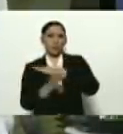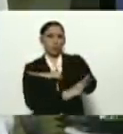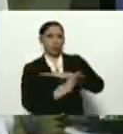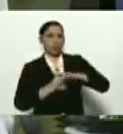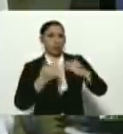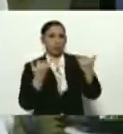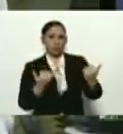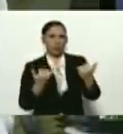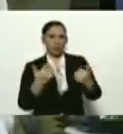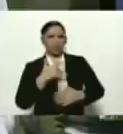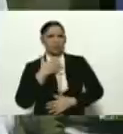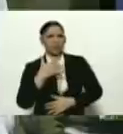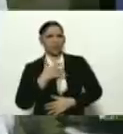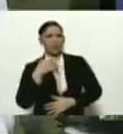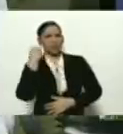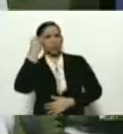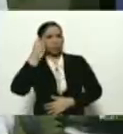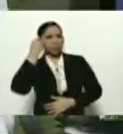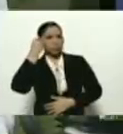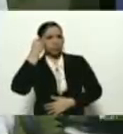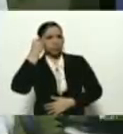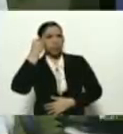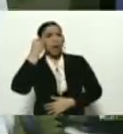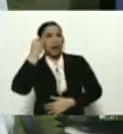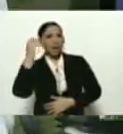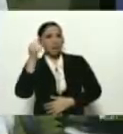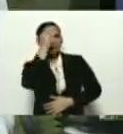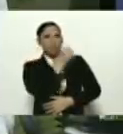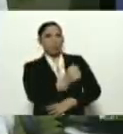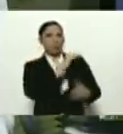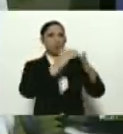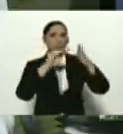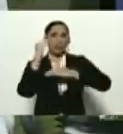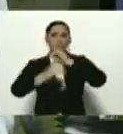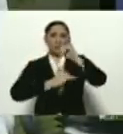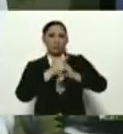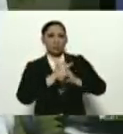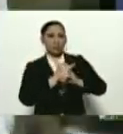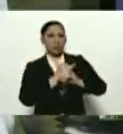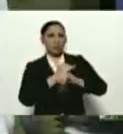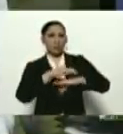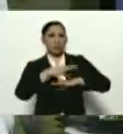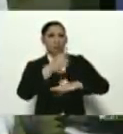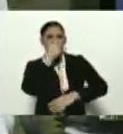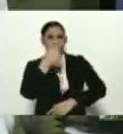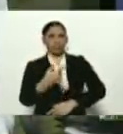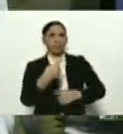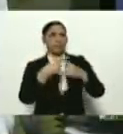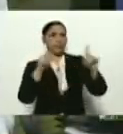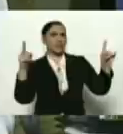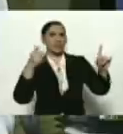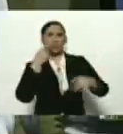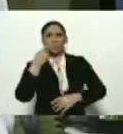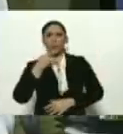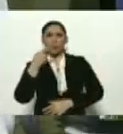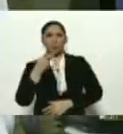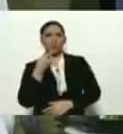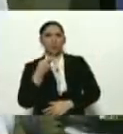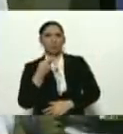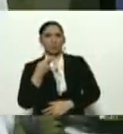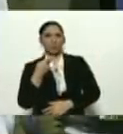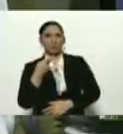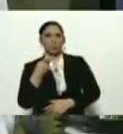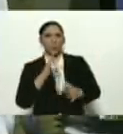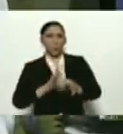momento y el sentido común imponen a la comunidad internacional dejar a un lado las diferencias políticas y